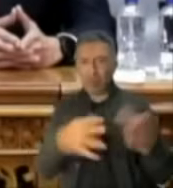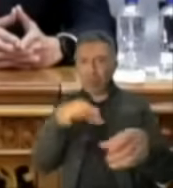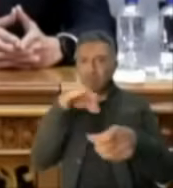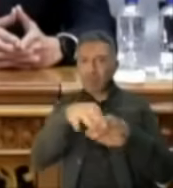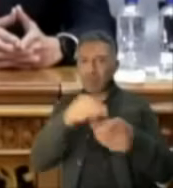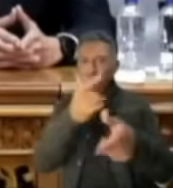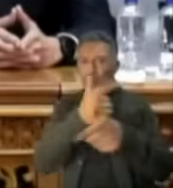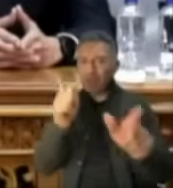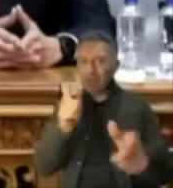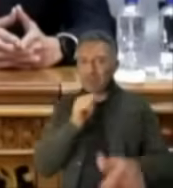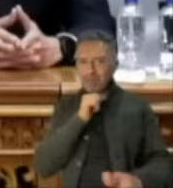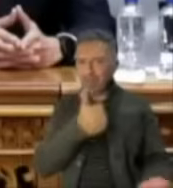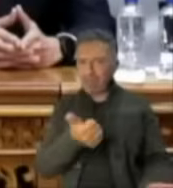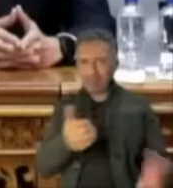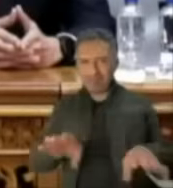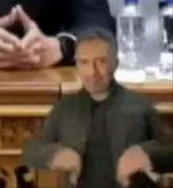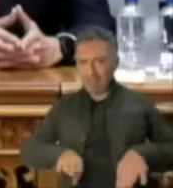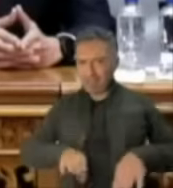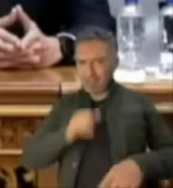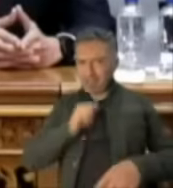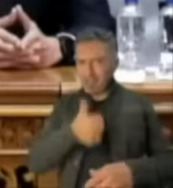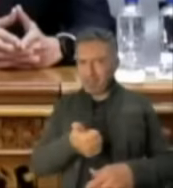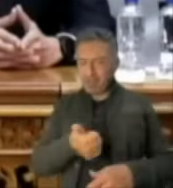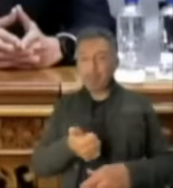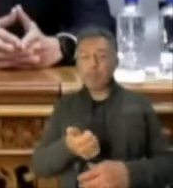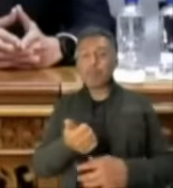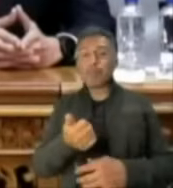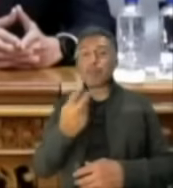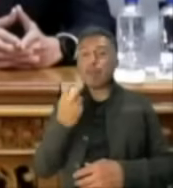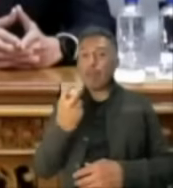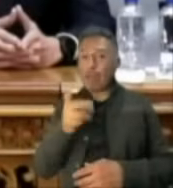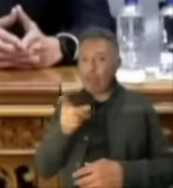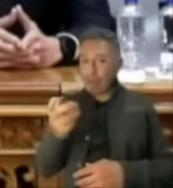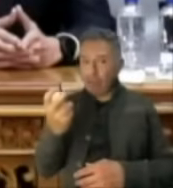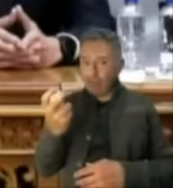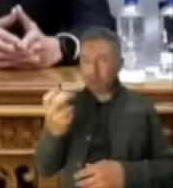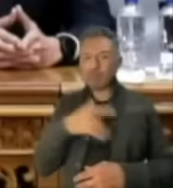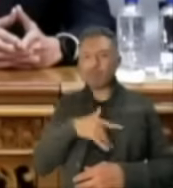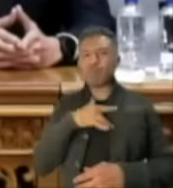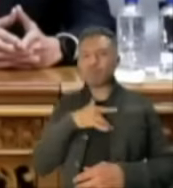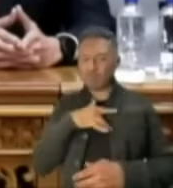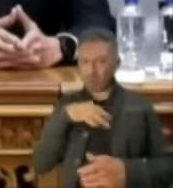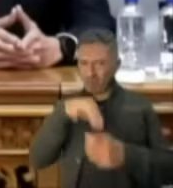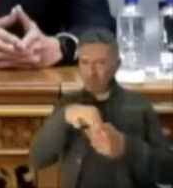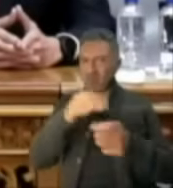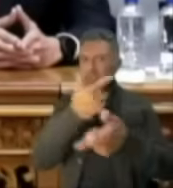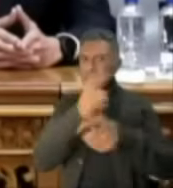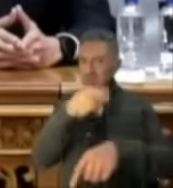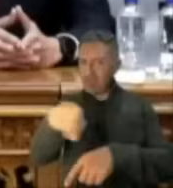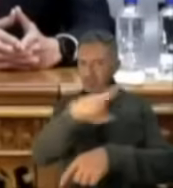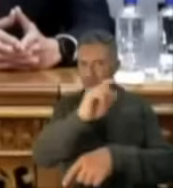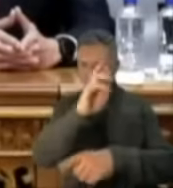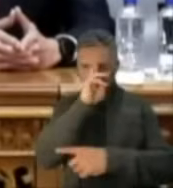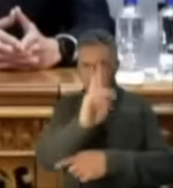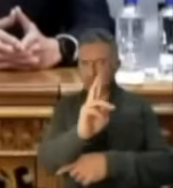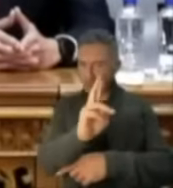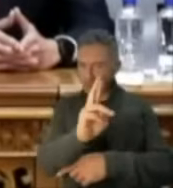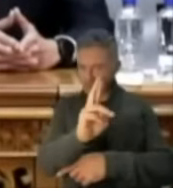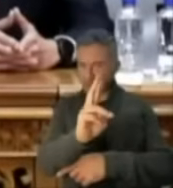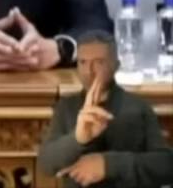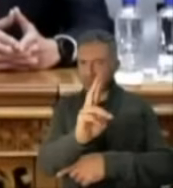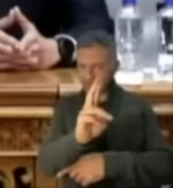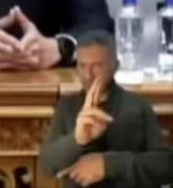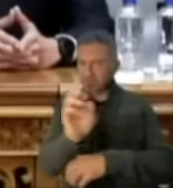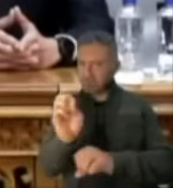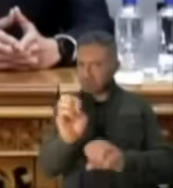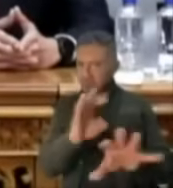Él actuó como demócrata y por eso mi reconocimiento. Y